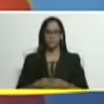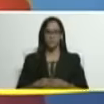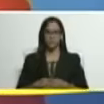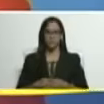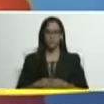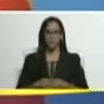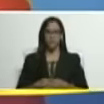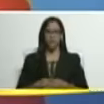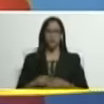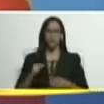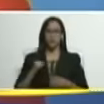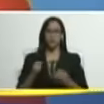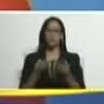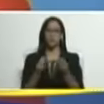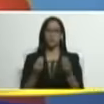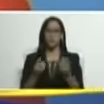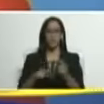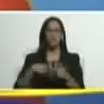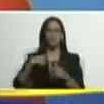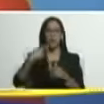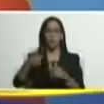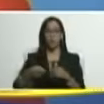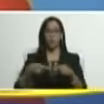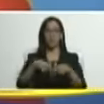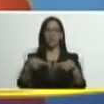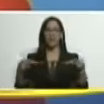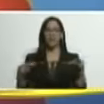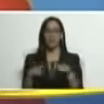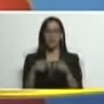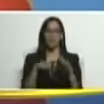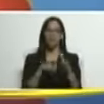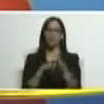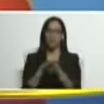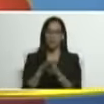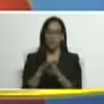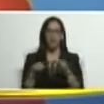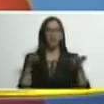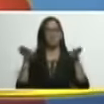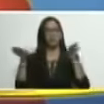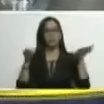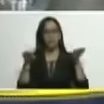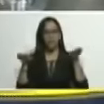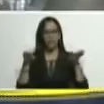son muchas otras áreas a desarrollar: el turismo,